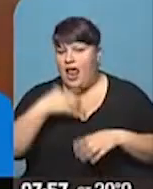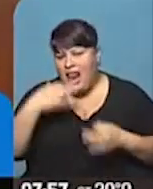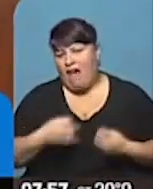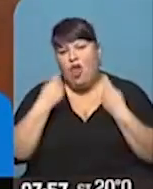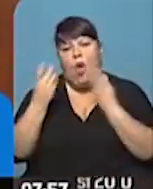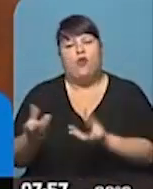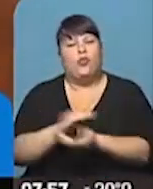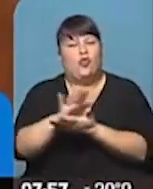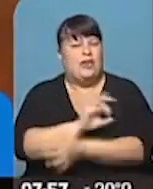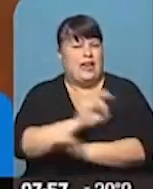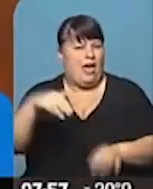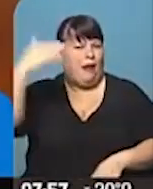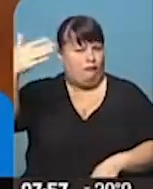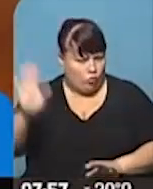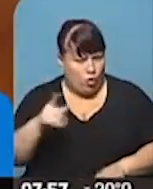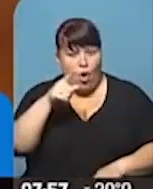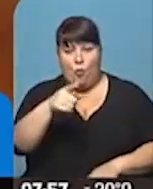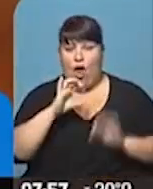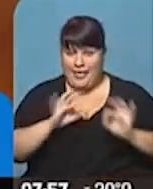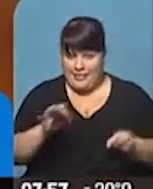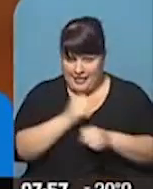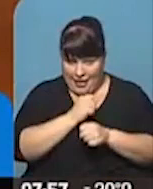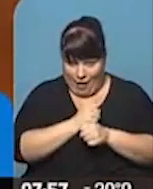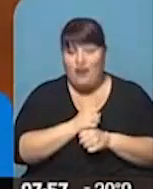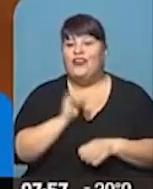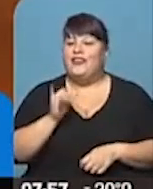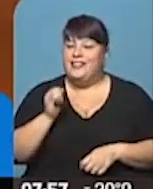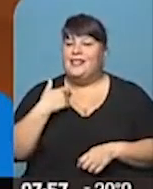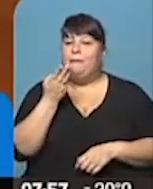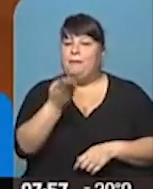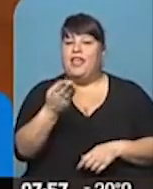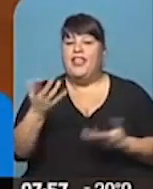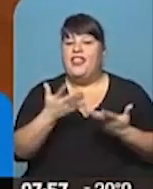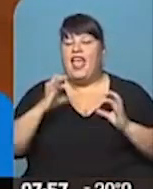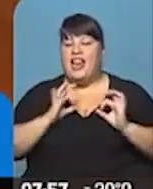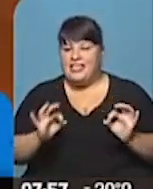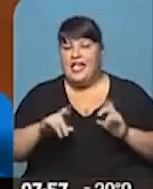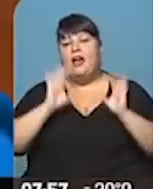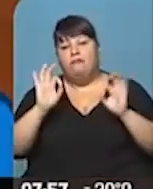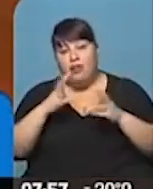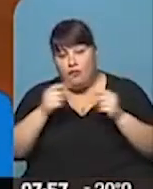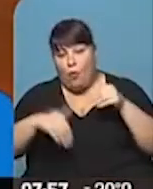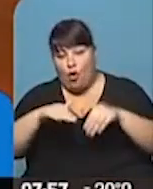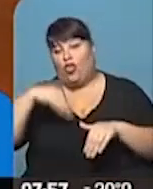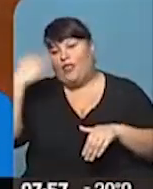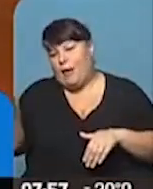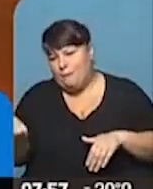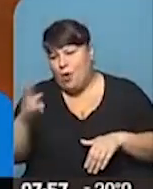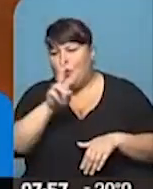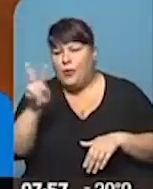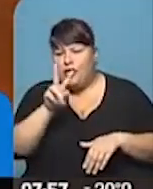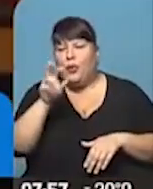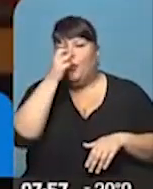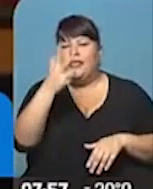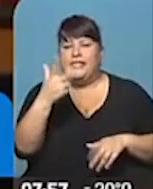no le da salida ni perspectiva, ¿no? Alejandro, ¿vos estás de licencia en tu trabajo? Sí, pedí unos días de licencia, pero después de las elecciones, por el 22, el